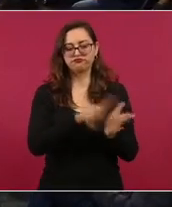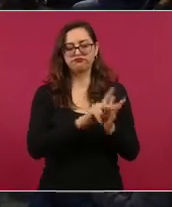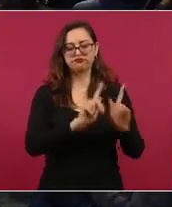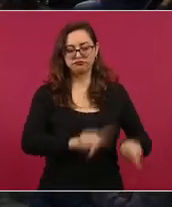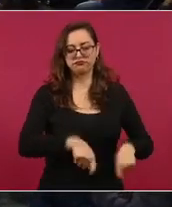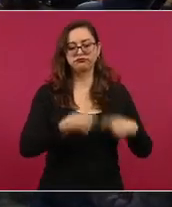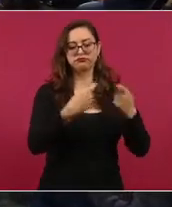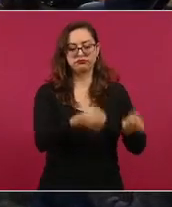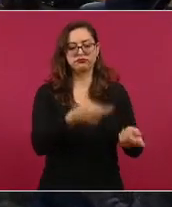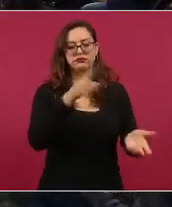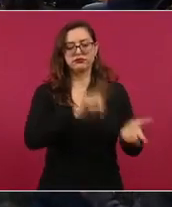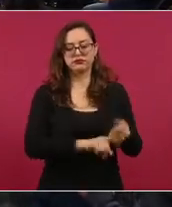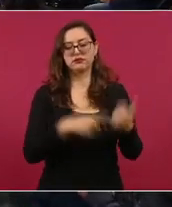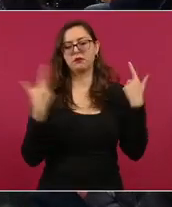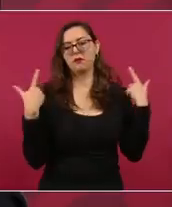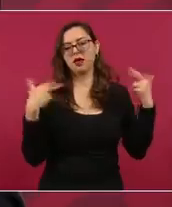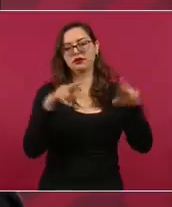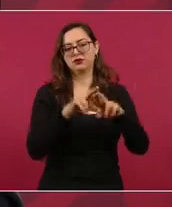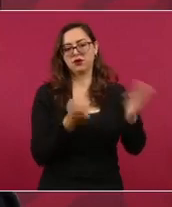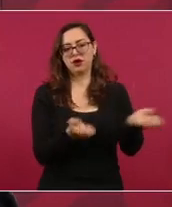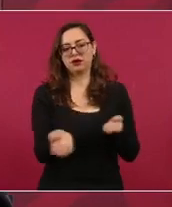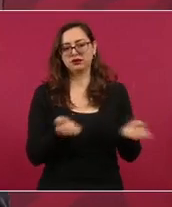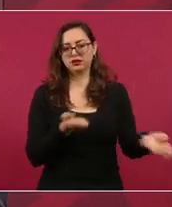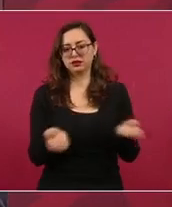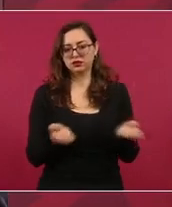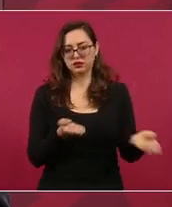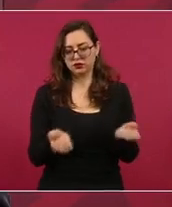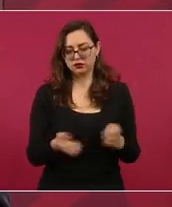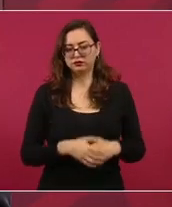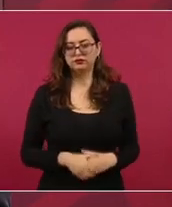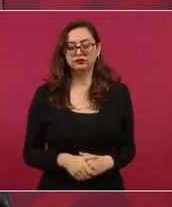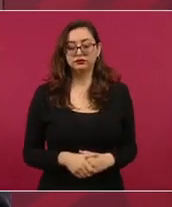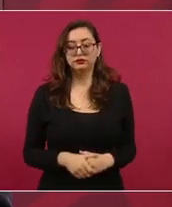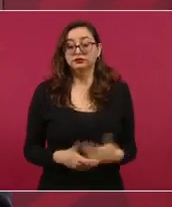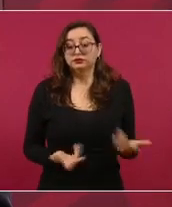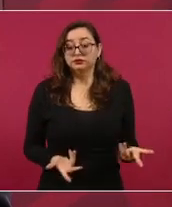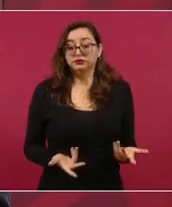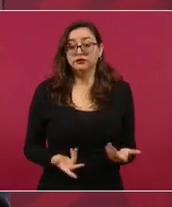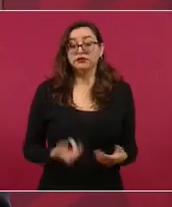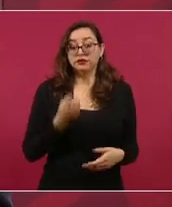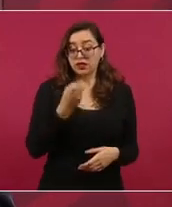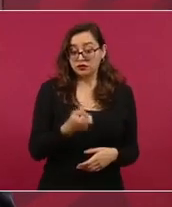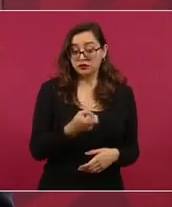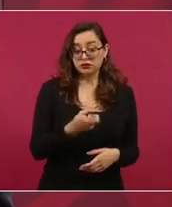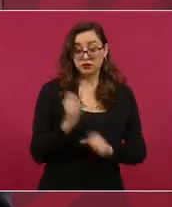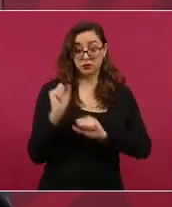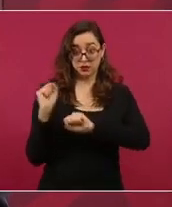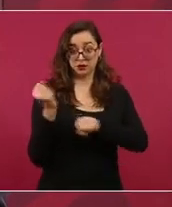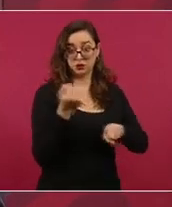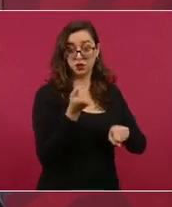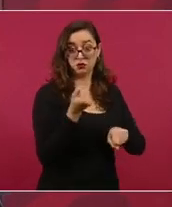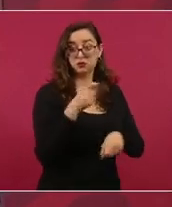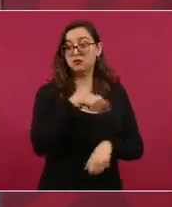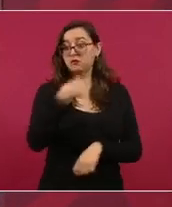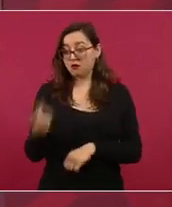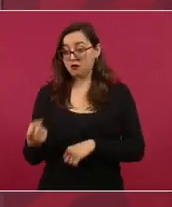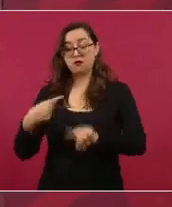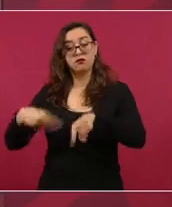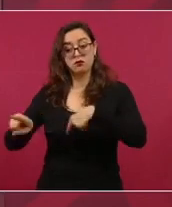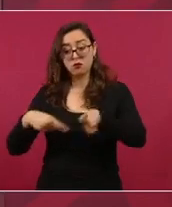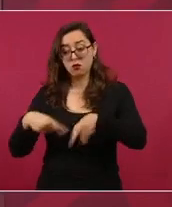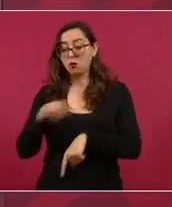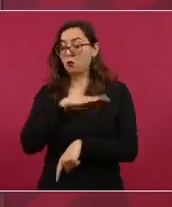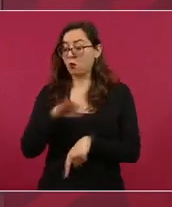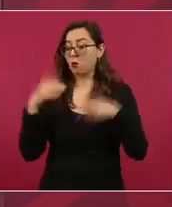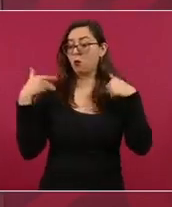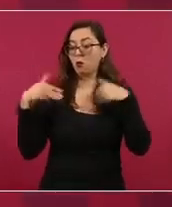como maestros de educación física. Entonces, algo parecido podría hacerse en el caso del